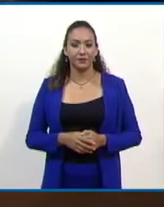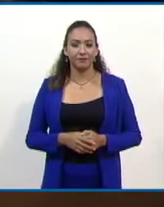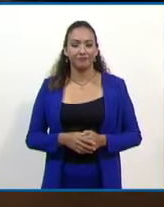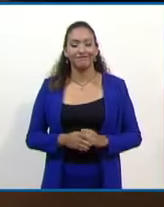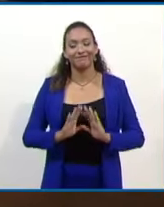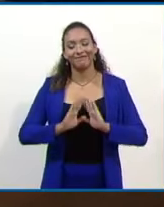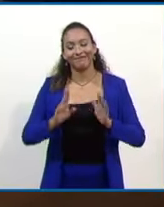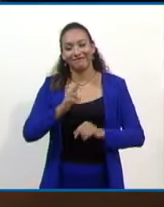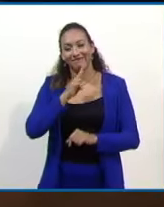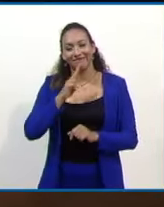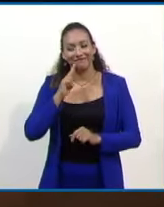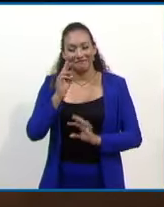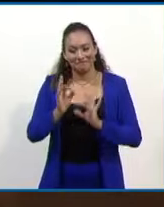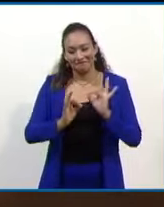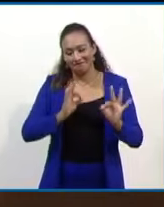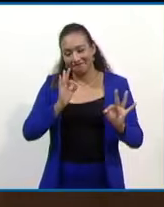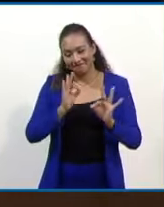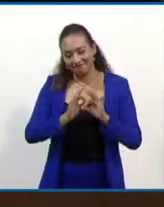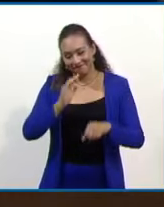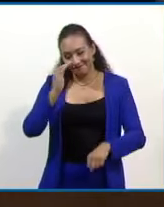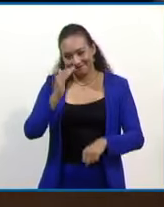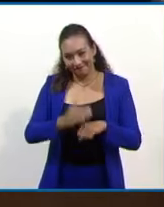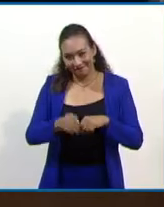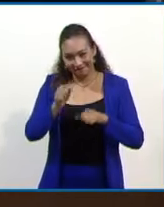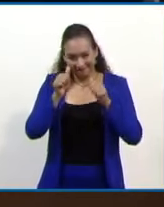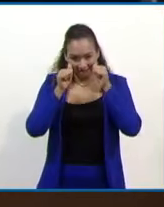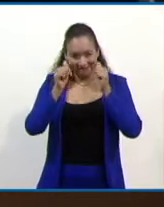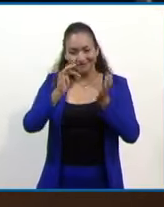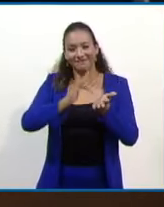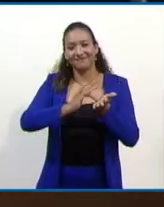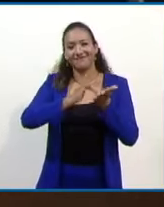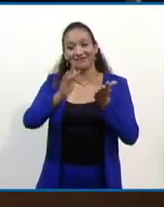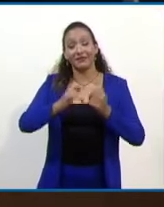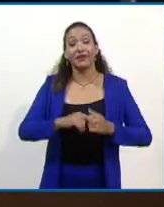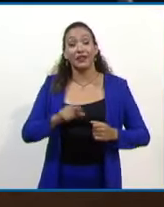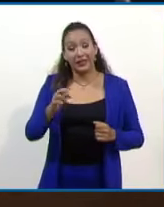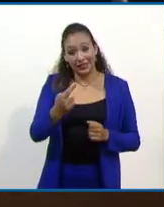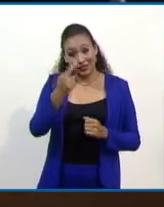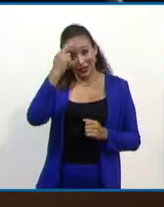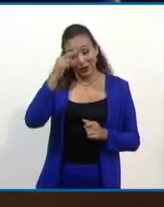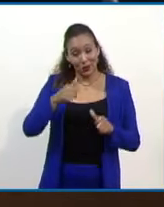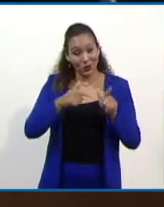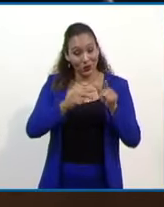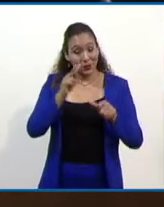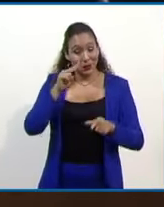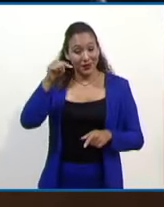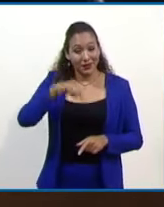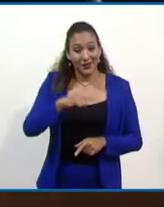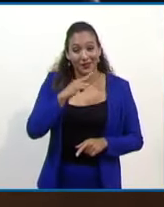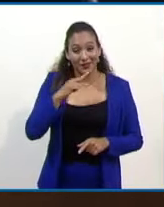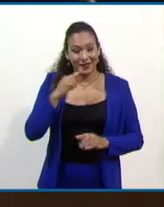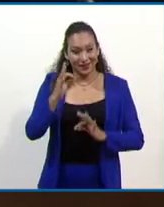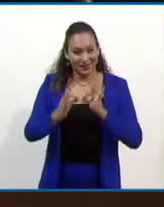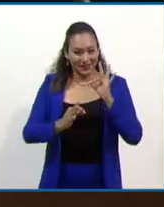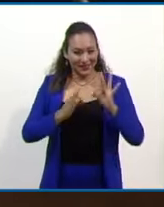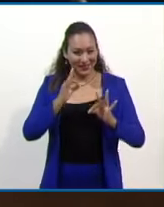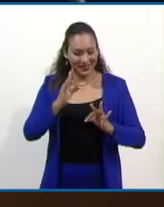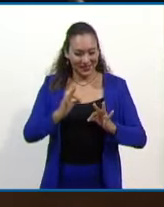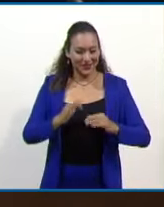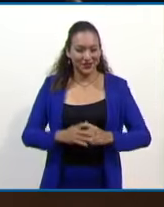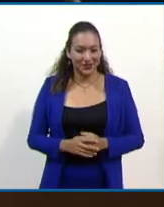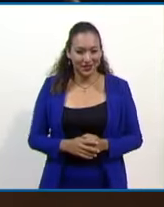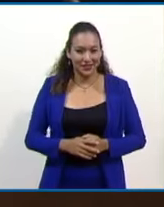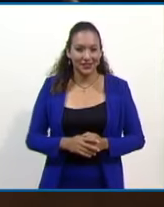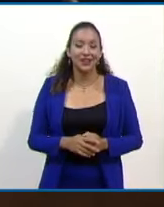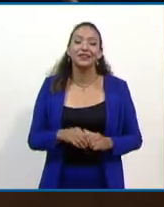Es así como llegamos al final de este espacio, como siempre, agradeciendo su compañía e invitándole a mantenerse aquí en la señal del canal